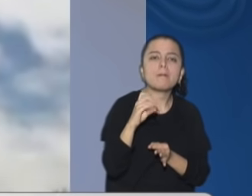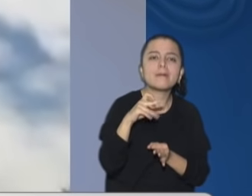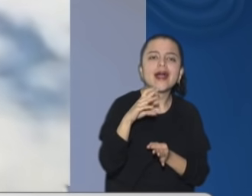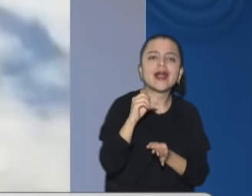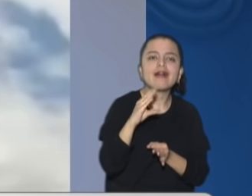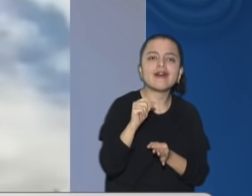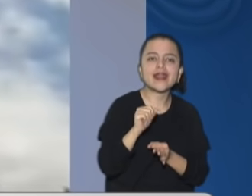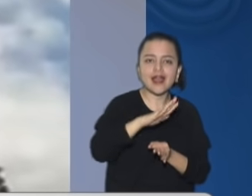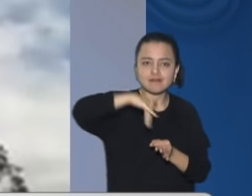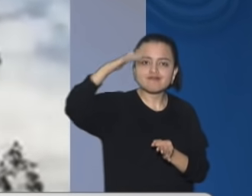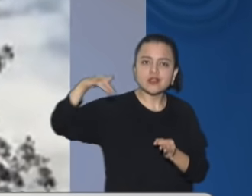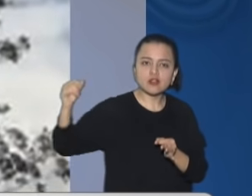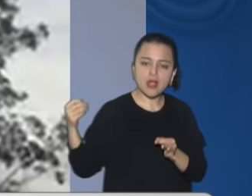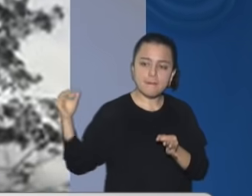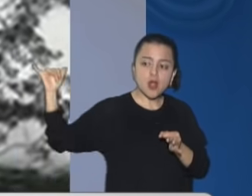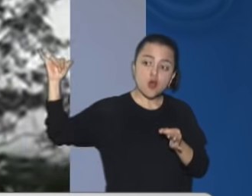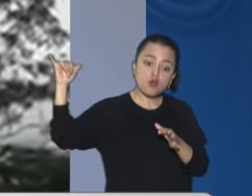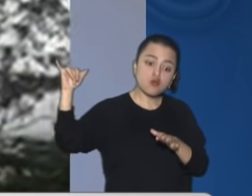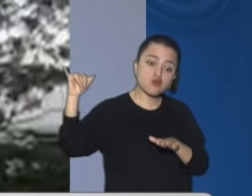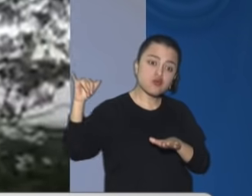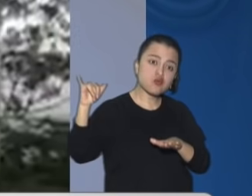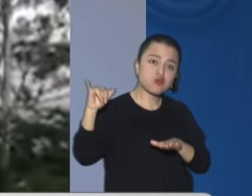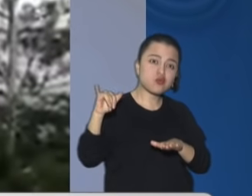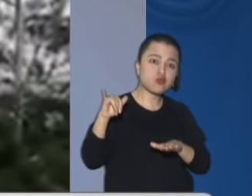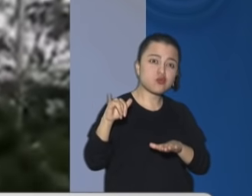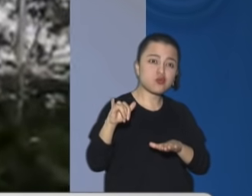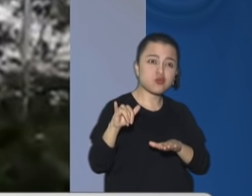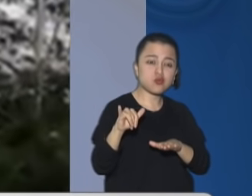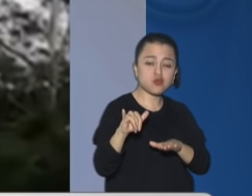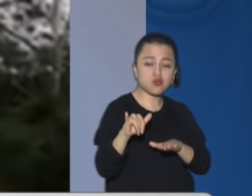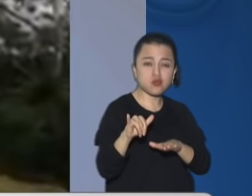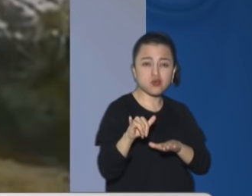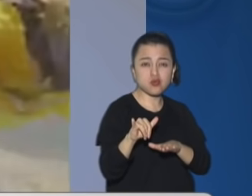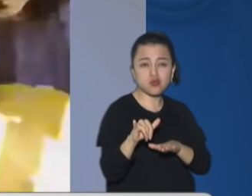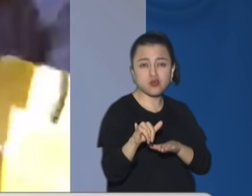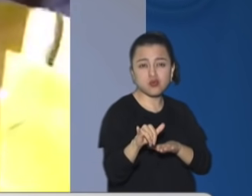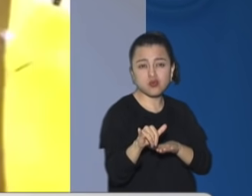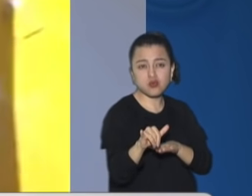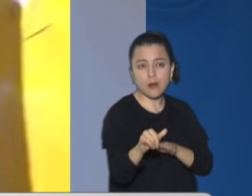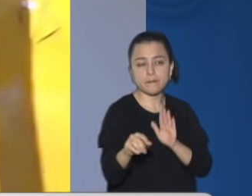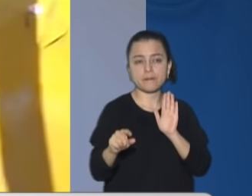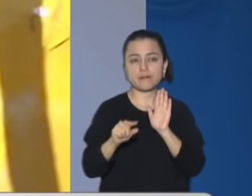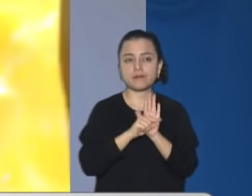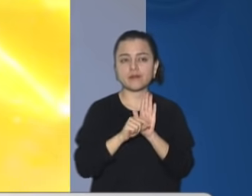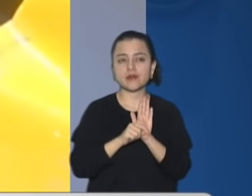Las autoridades confirmaron que en la mañana de este martes un avión liviano de matrícula